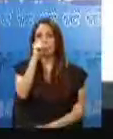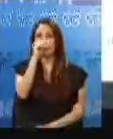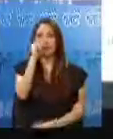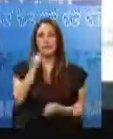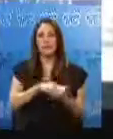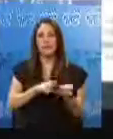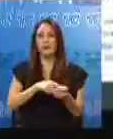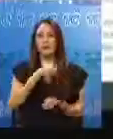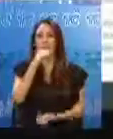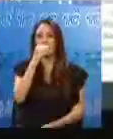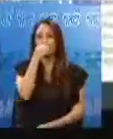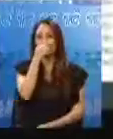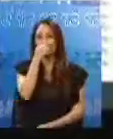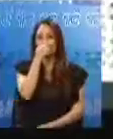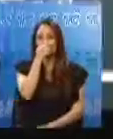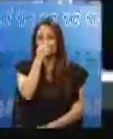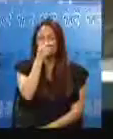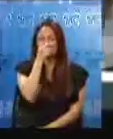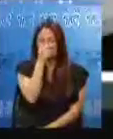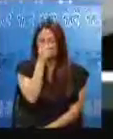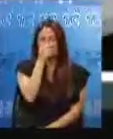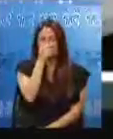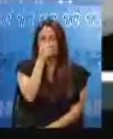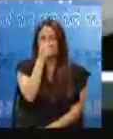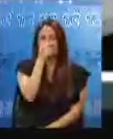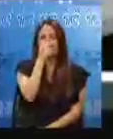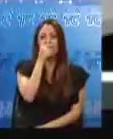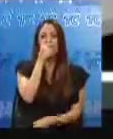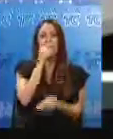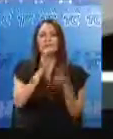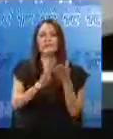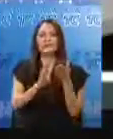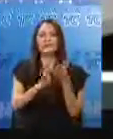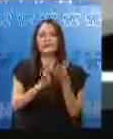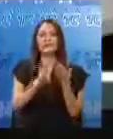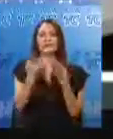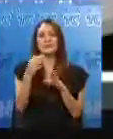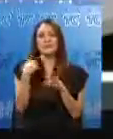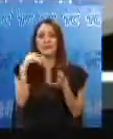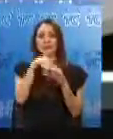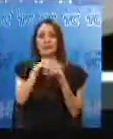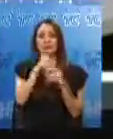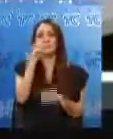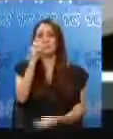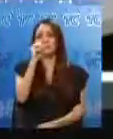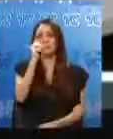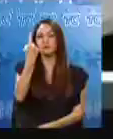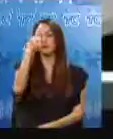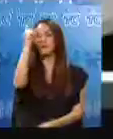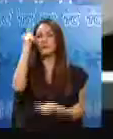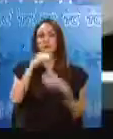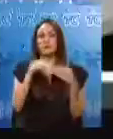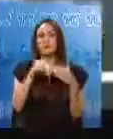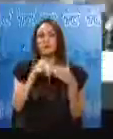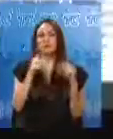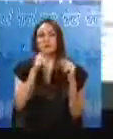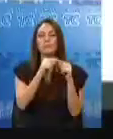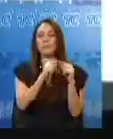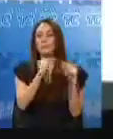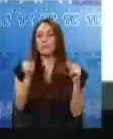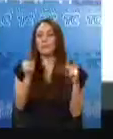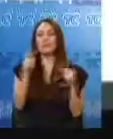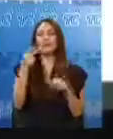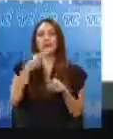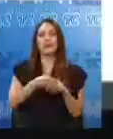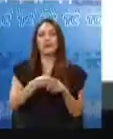hermanos William y Roberto Isaías. Es deudor de la banca cerrada por aproximadamente 20 millones de dólares. Primo de Carlos P., exgerente